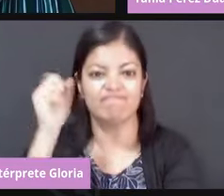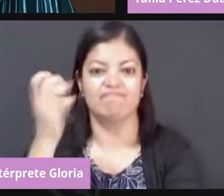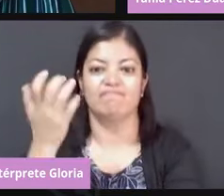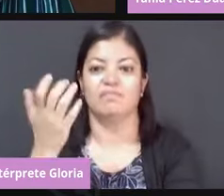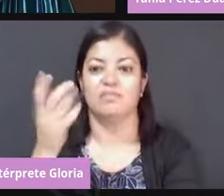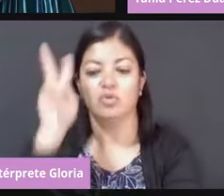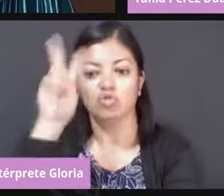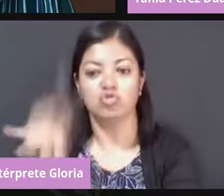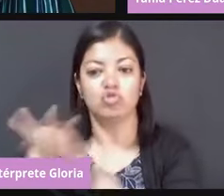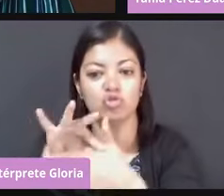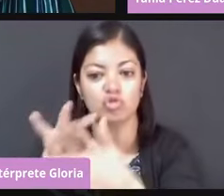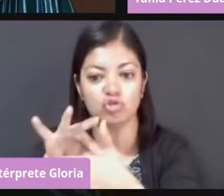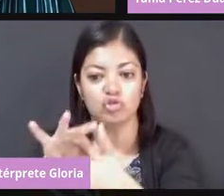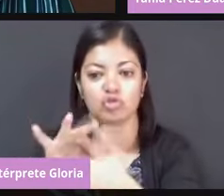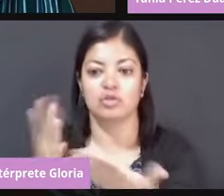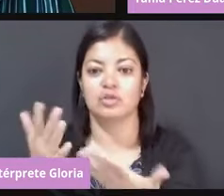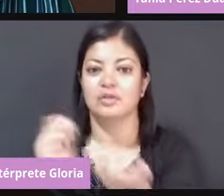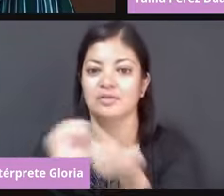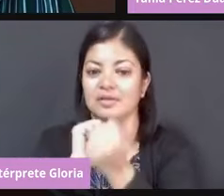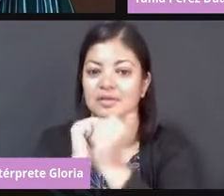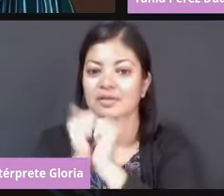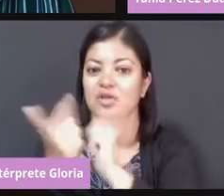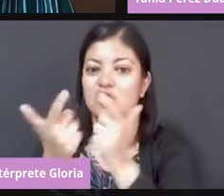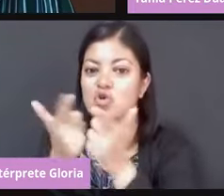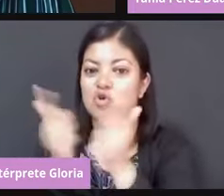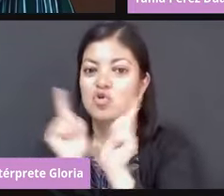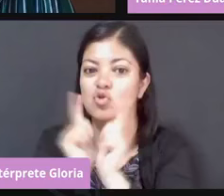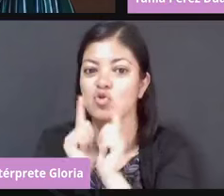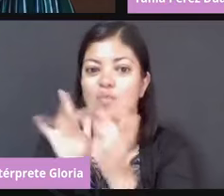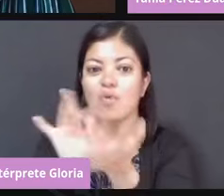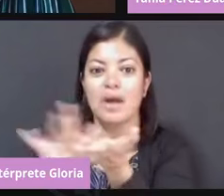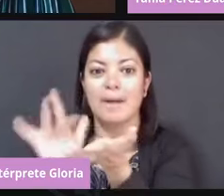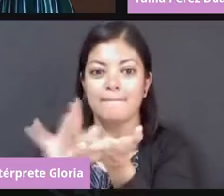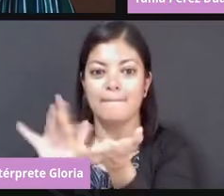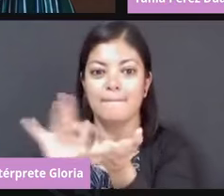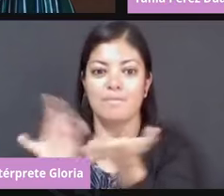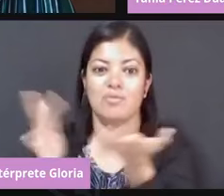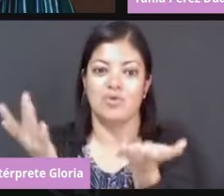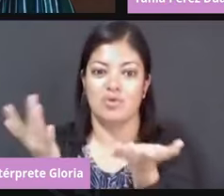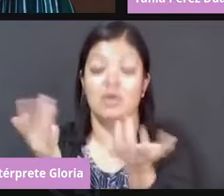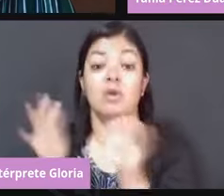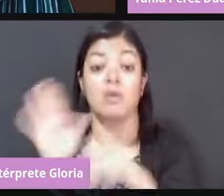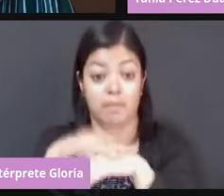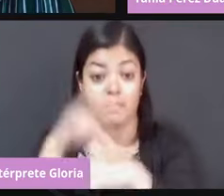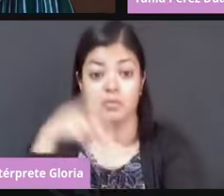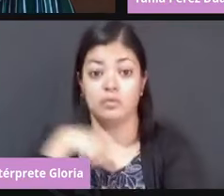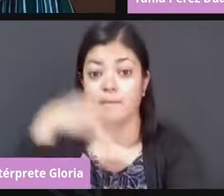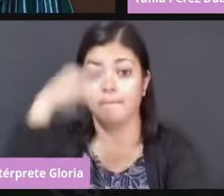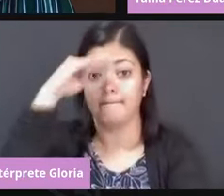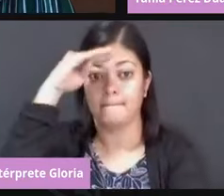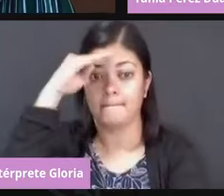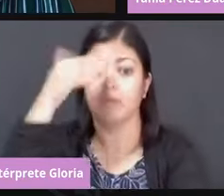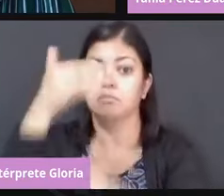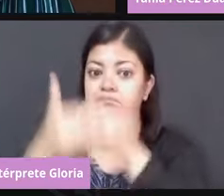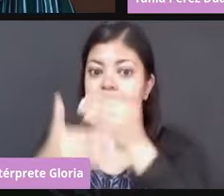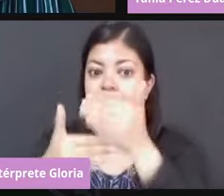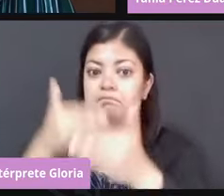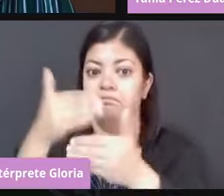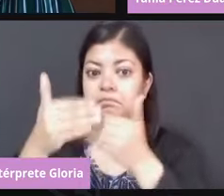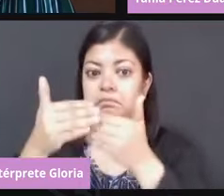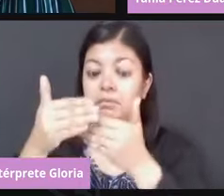testimonio y a realmente como hacer grupos de apoyo, etcétera. Entonces, pienso que ahí va la cosa, pero